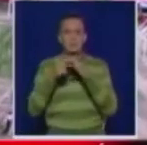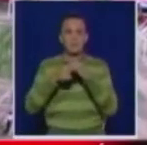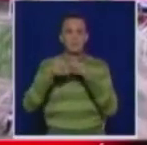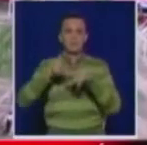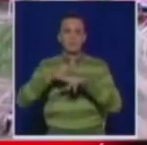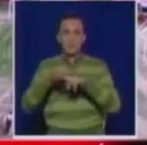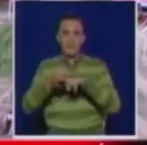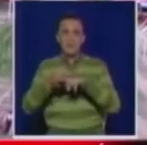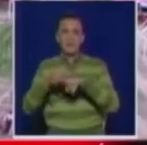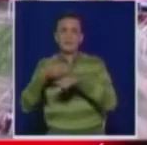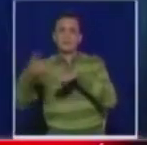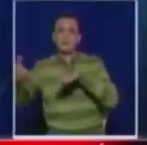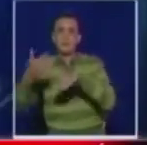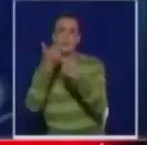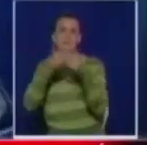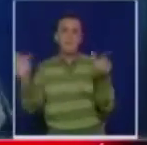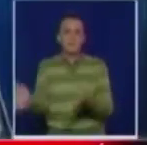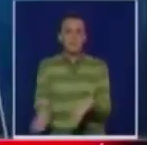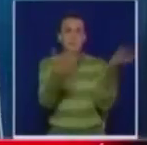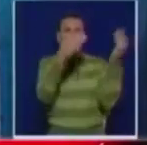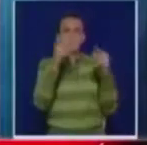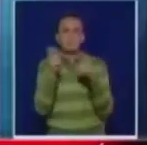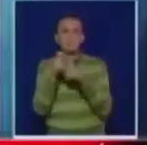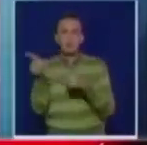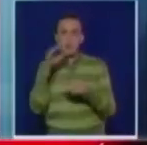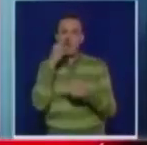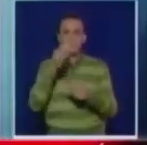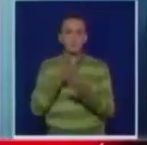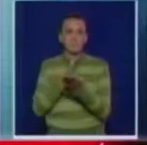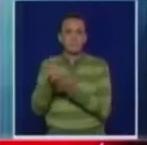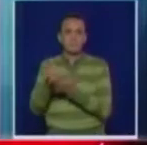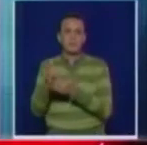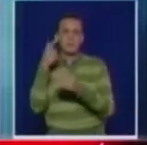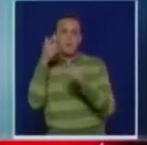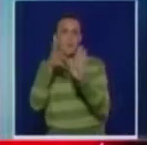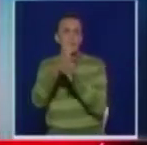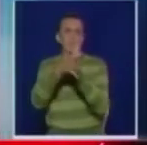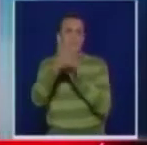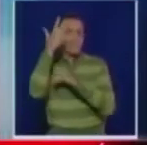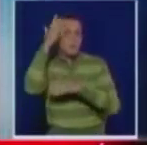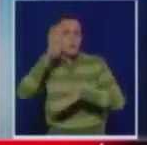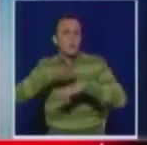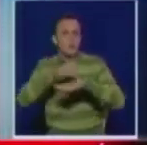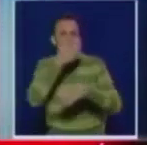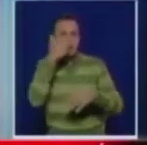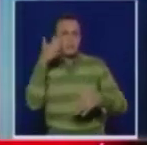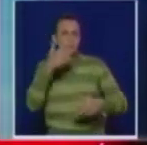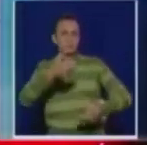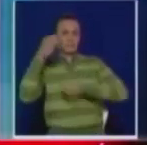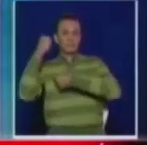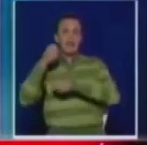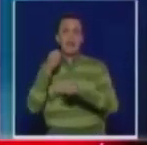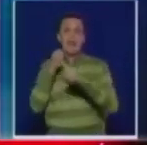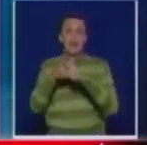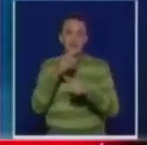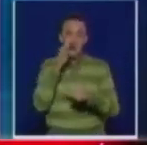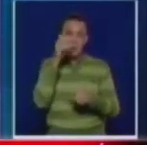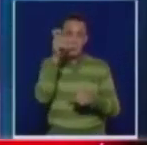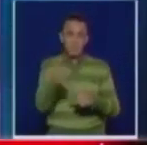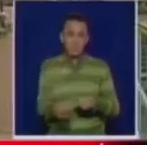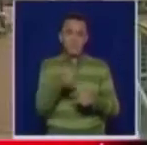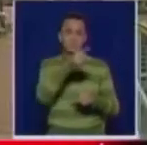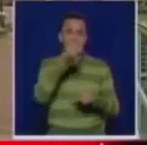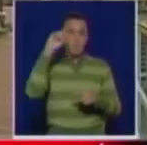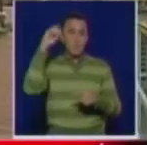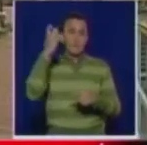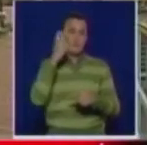fueron liberadas horas más tarde y dieron a conocer el secuestro del que fue objeto el líder político. Patrocinio Sánchez, quien fue gobernador de Chocó en el año